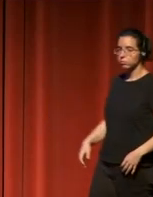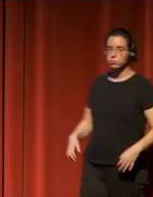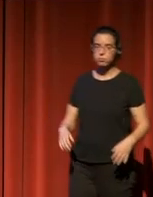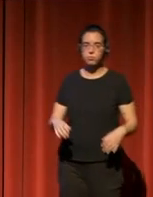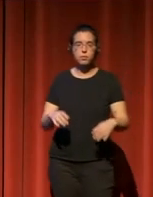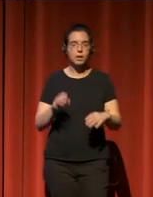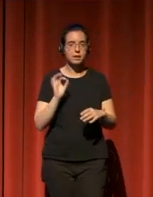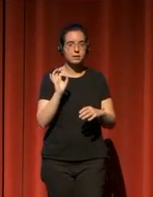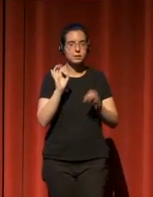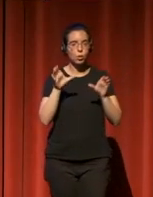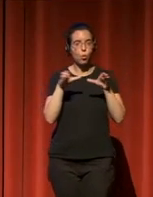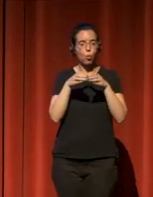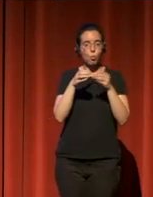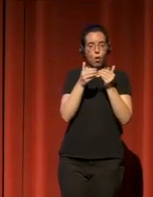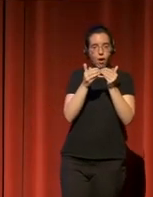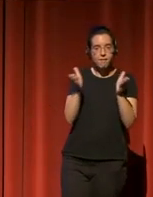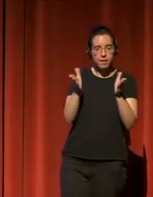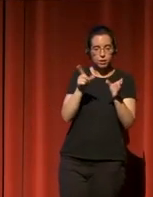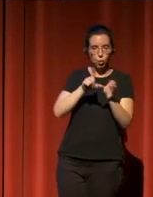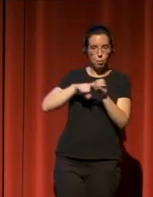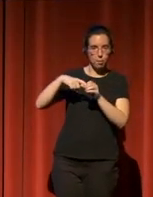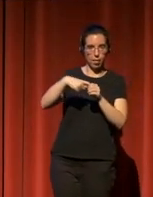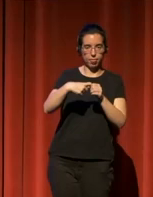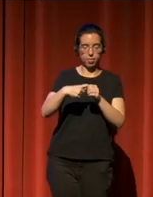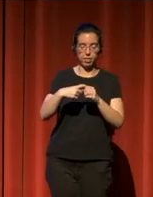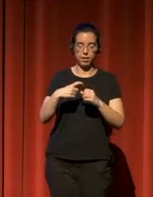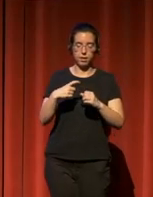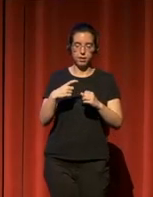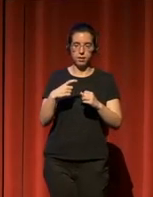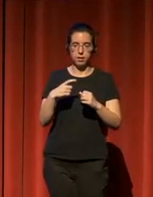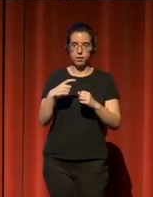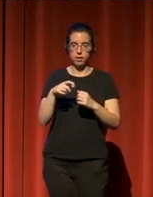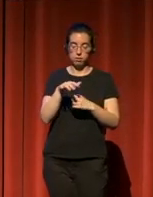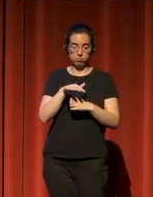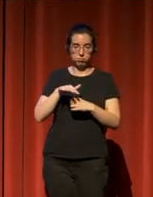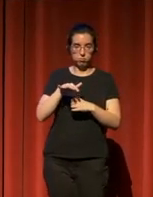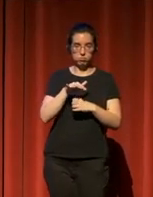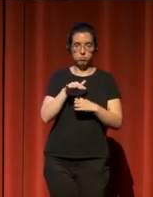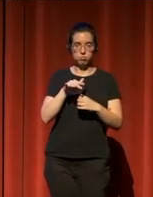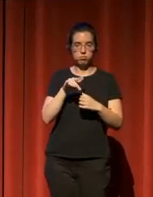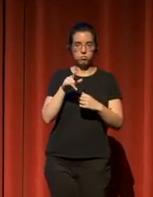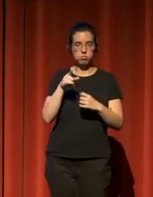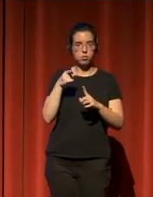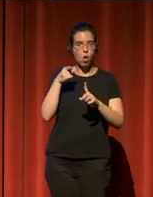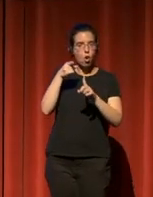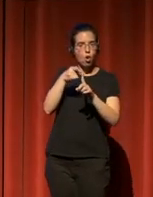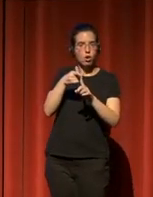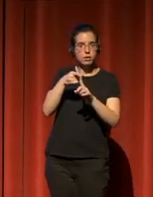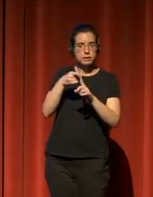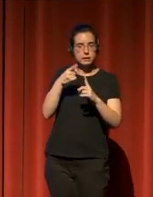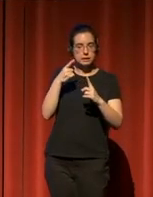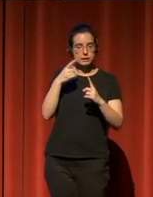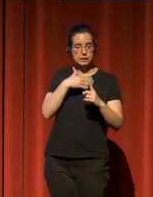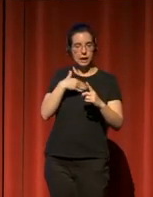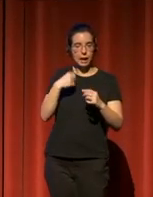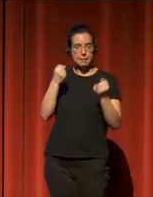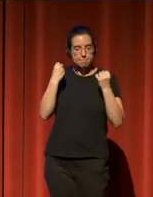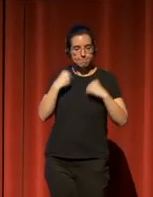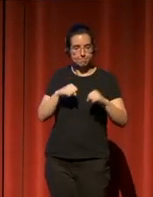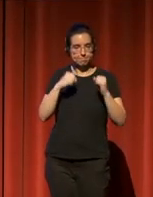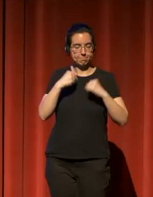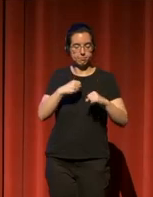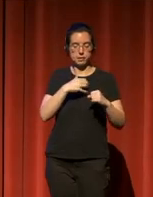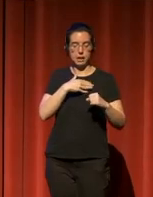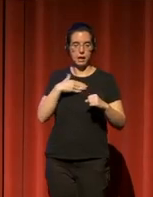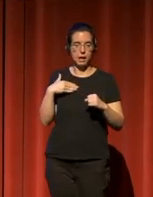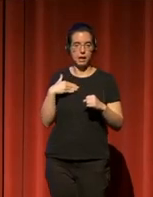proyectos Plaza eh Y esta e intención y práctica de hacer permanentes